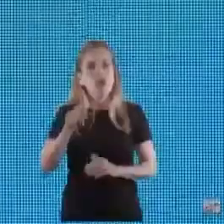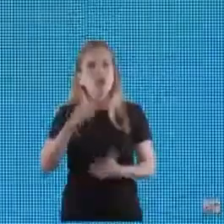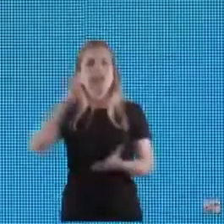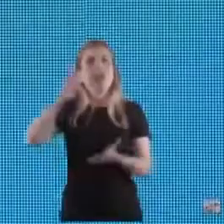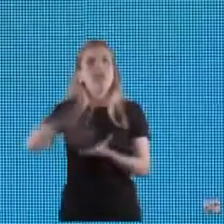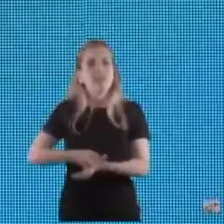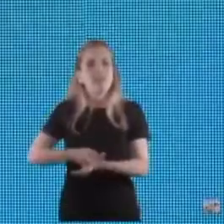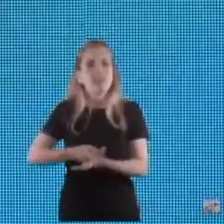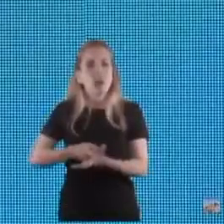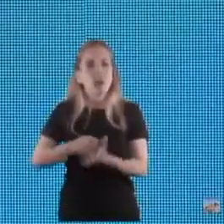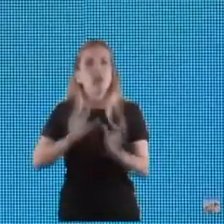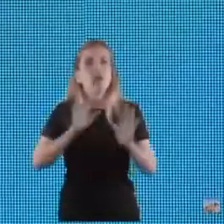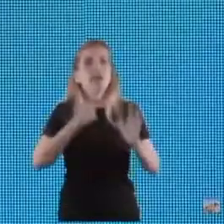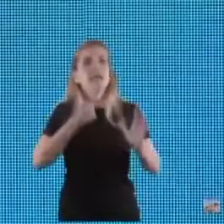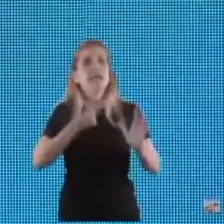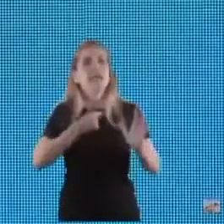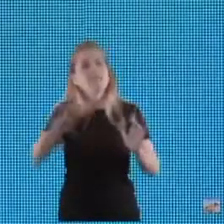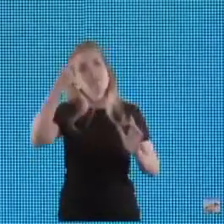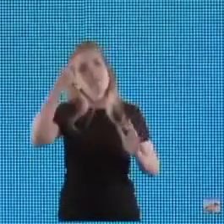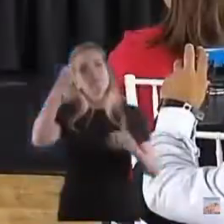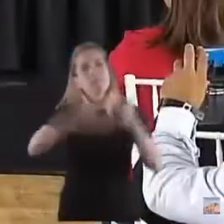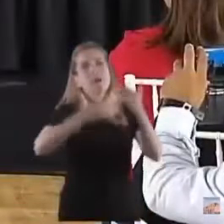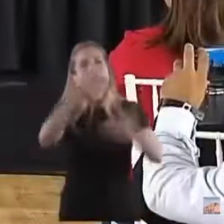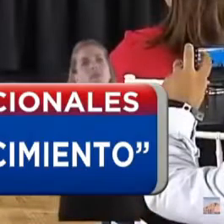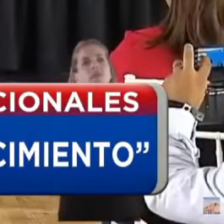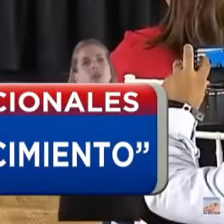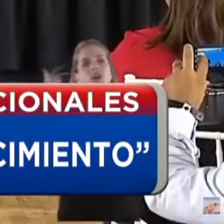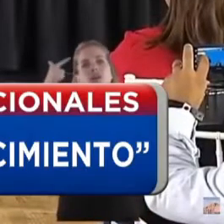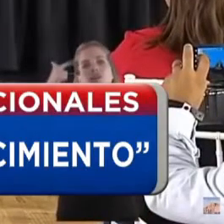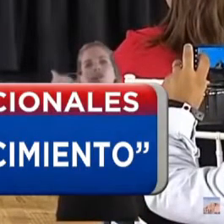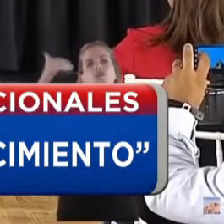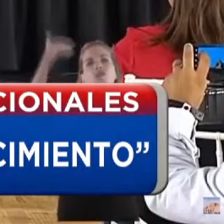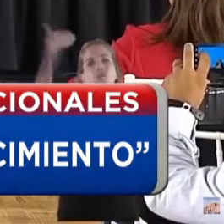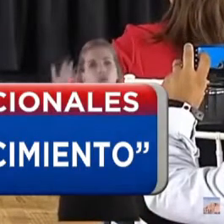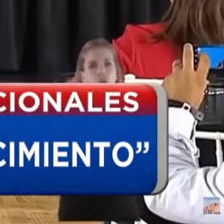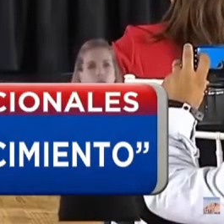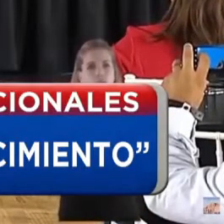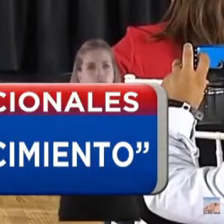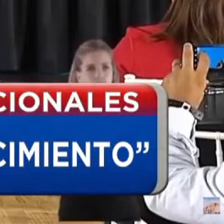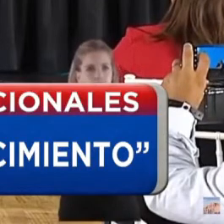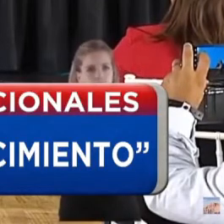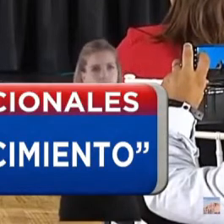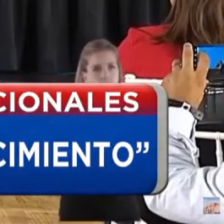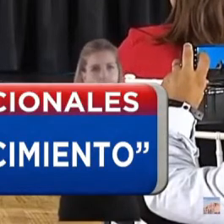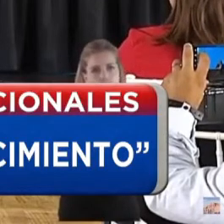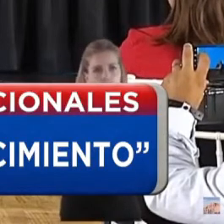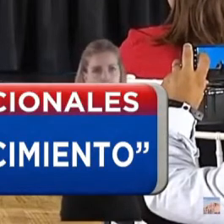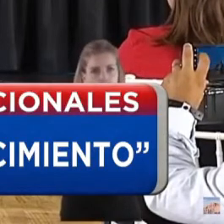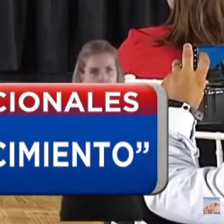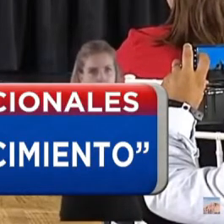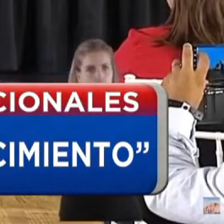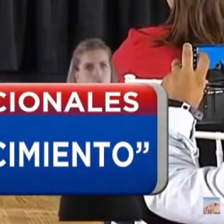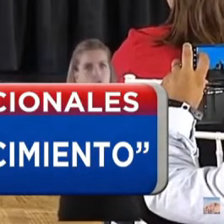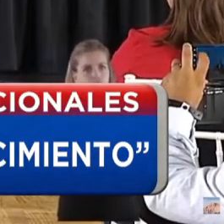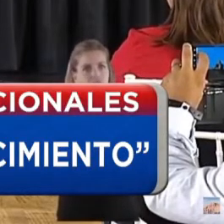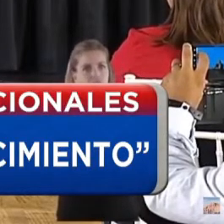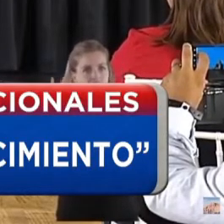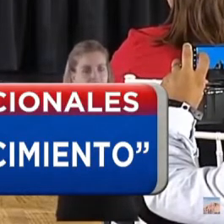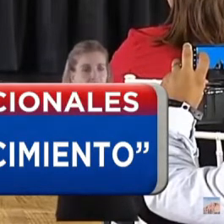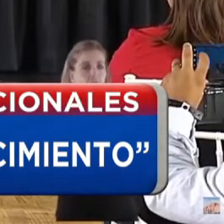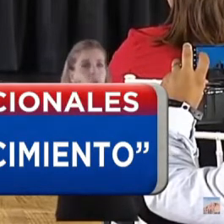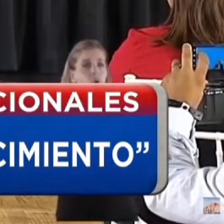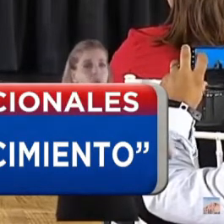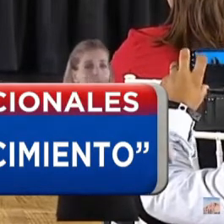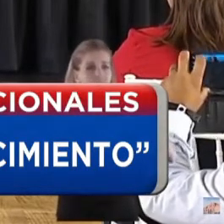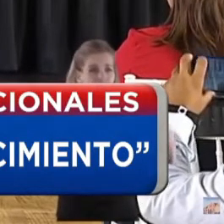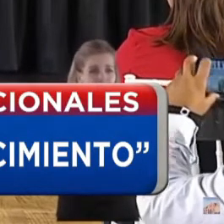decisión queremos encarar el futuro. Y tengan confianza, porque no se va a detener ninguna obra de